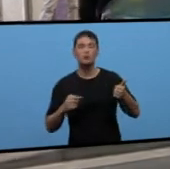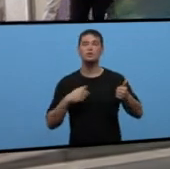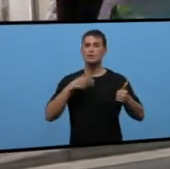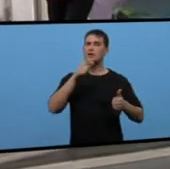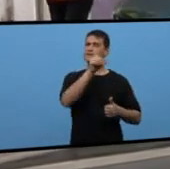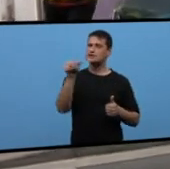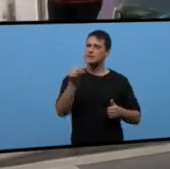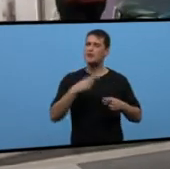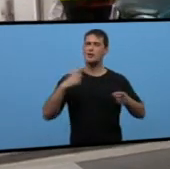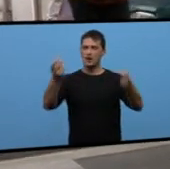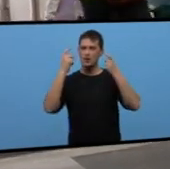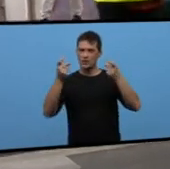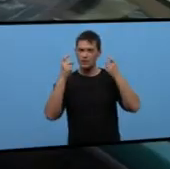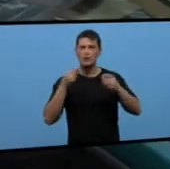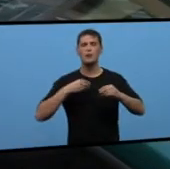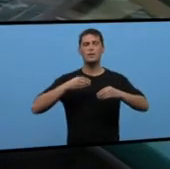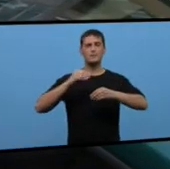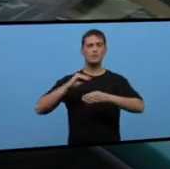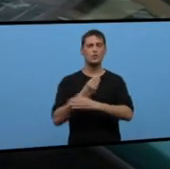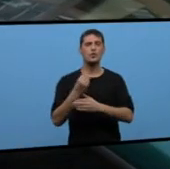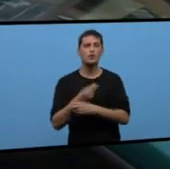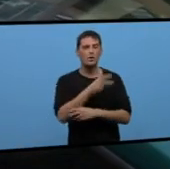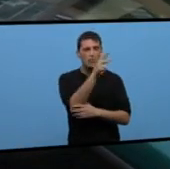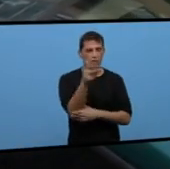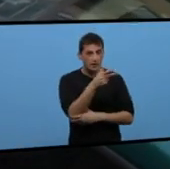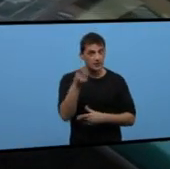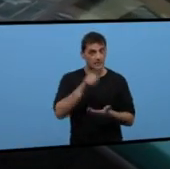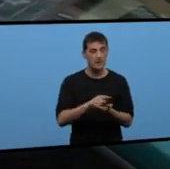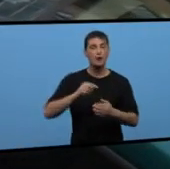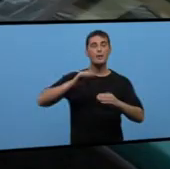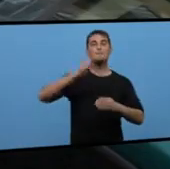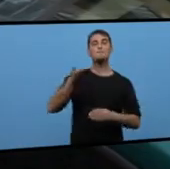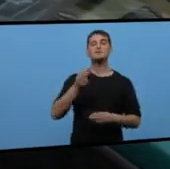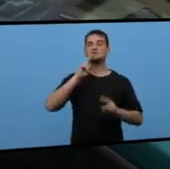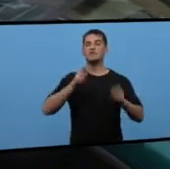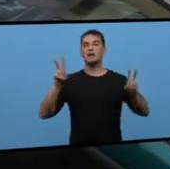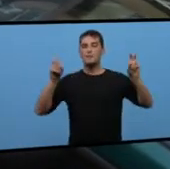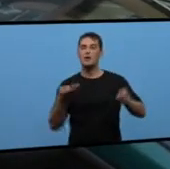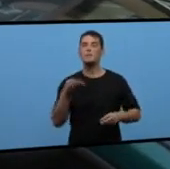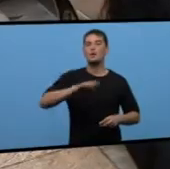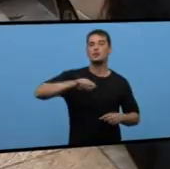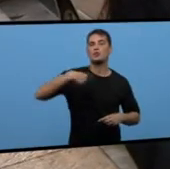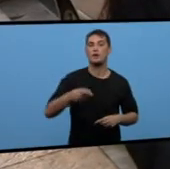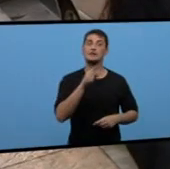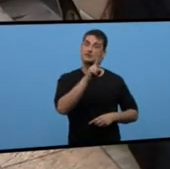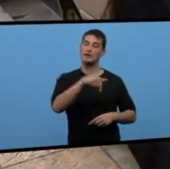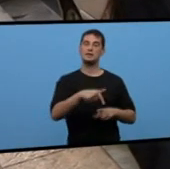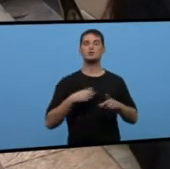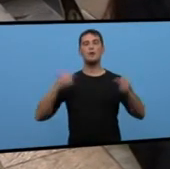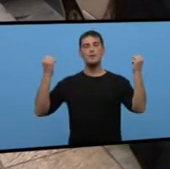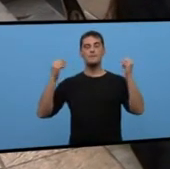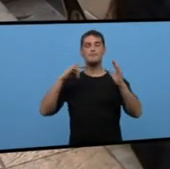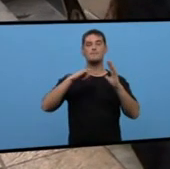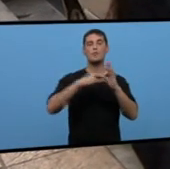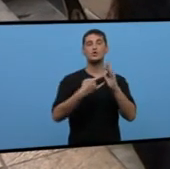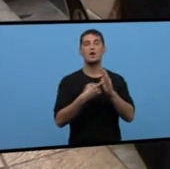semana, estudantes de realización e producción da escola rodaron en Lugo a corta post-mortem, que realiza como proxecto de fin de curso. Boa